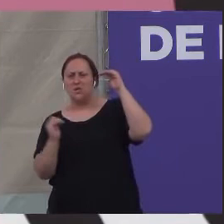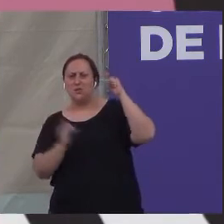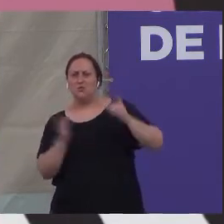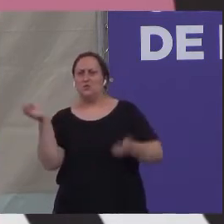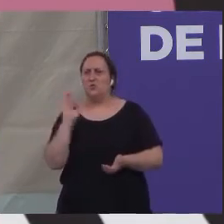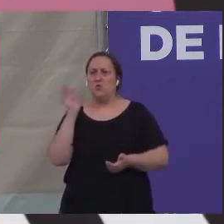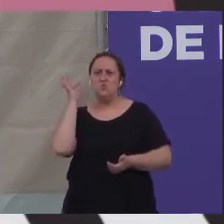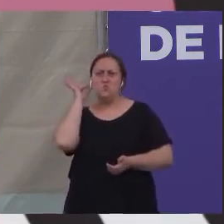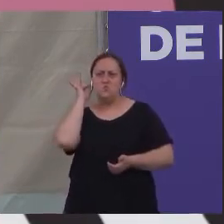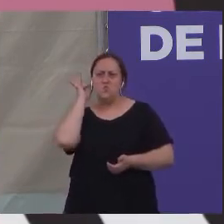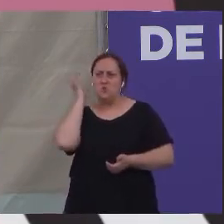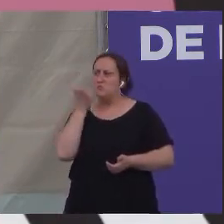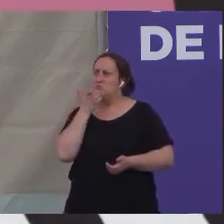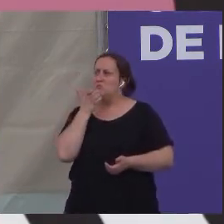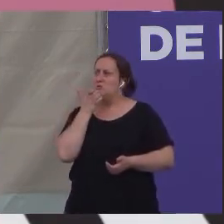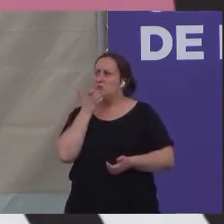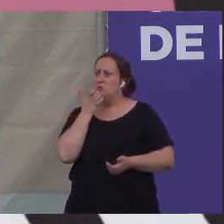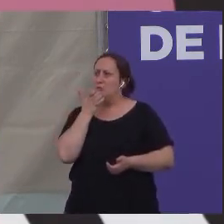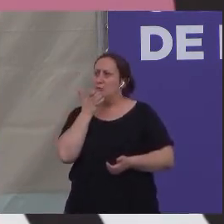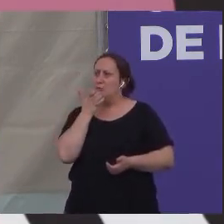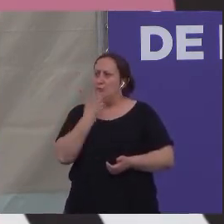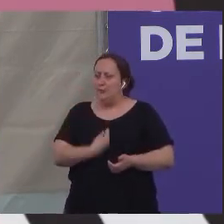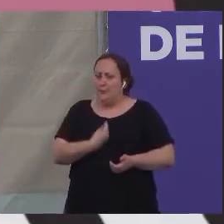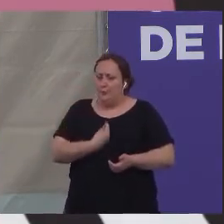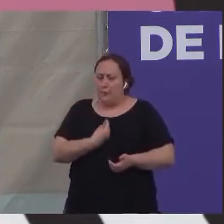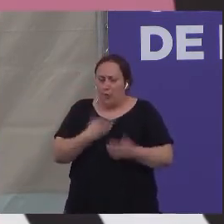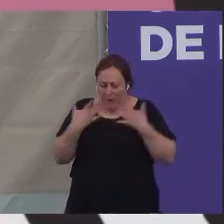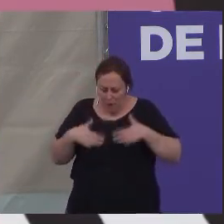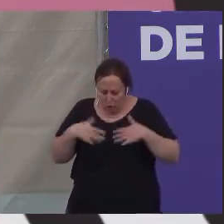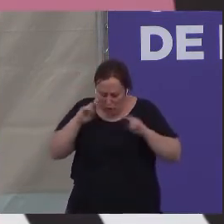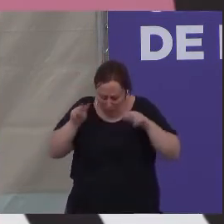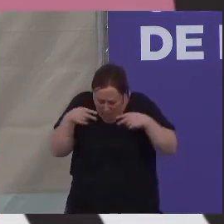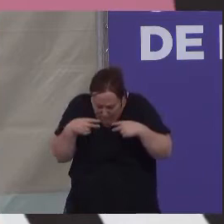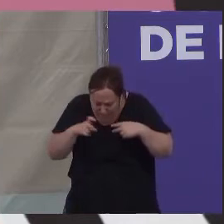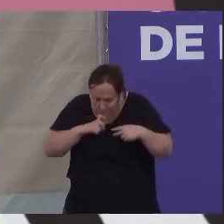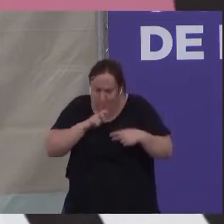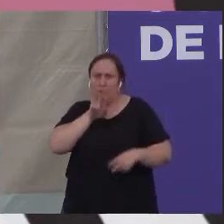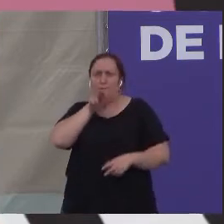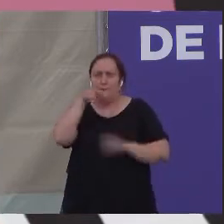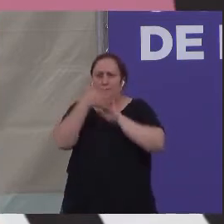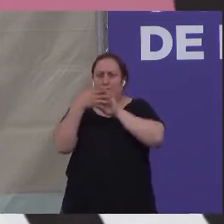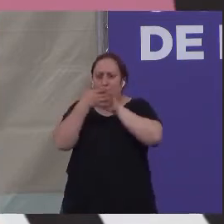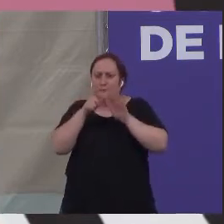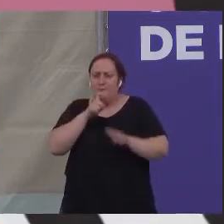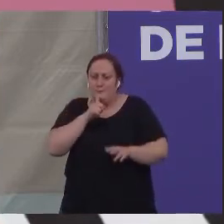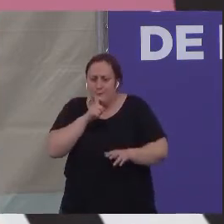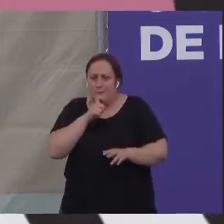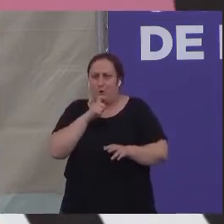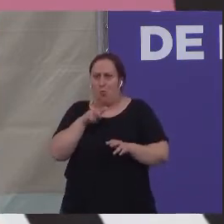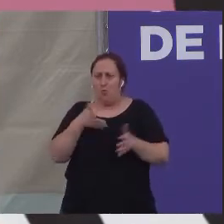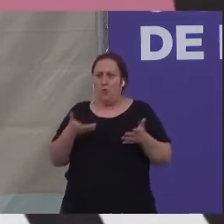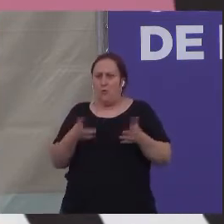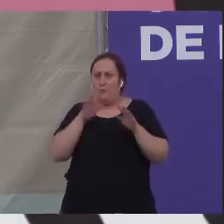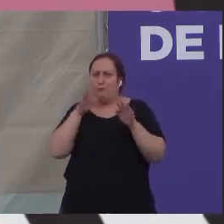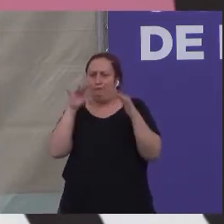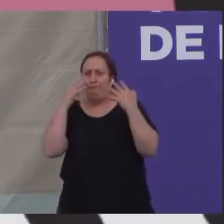todavía debemos procurar estar preocupadas de cómo nos vestimos o cómo hablamos para no ser cuestionadas, si